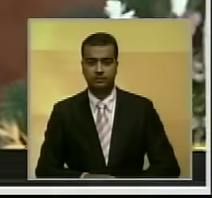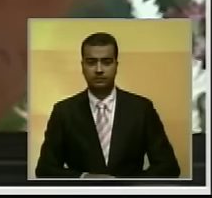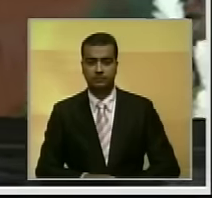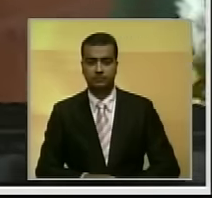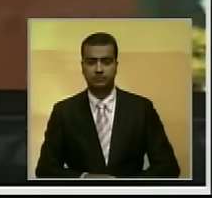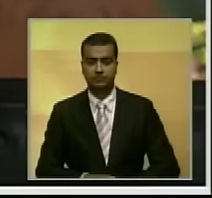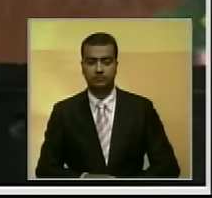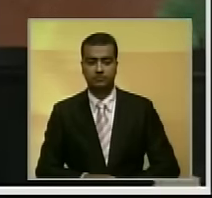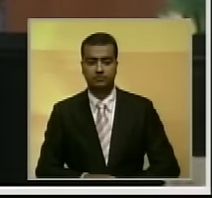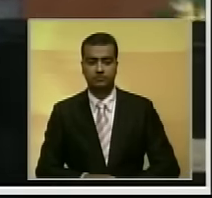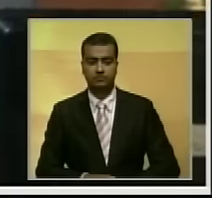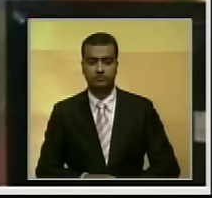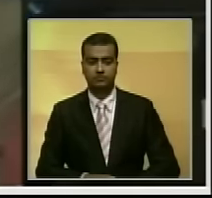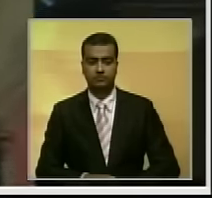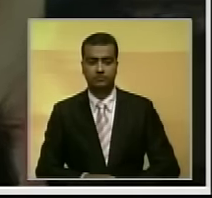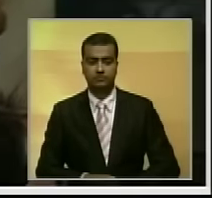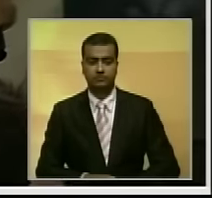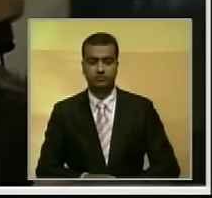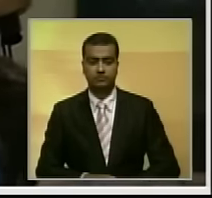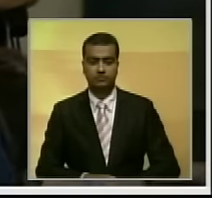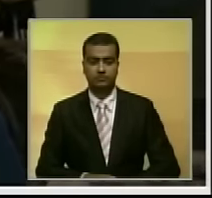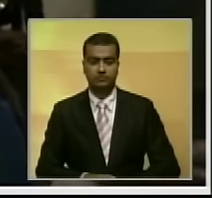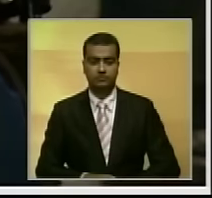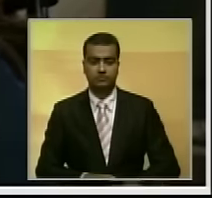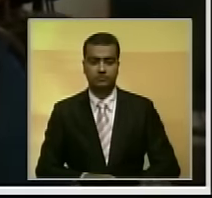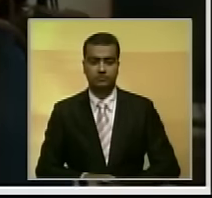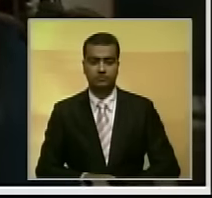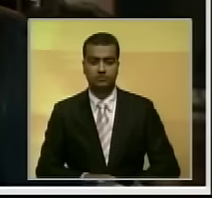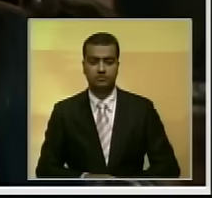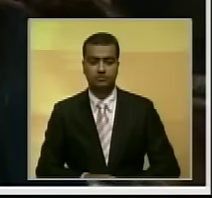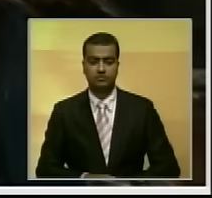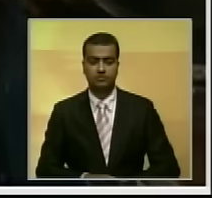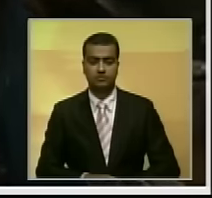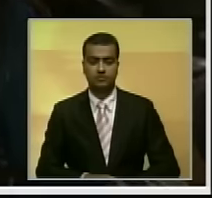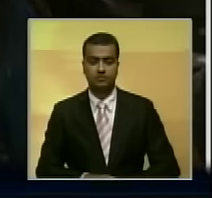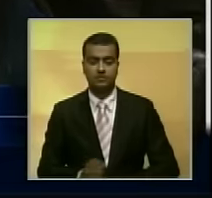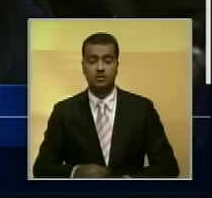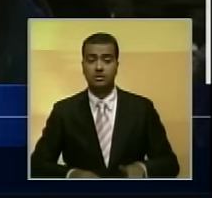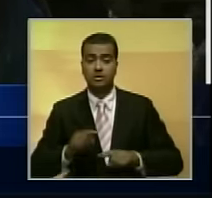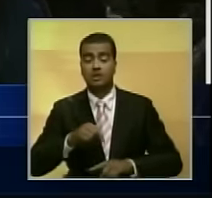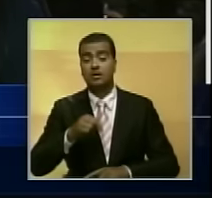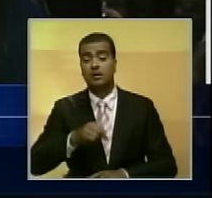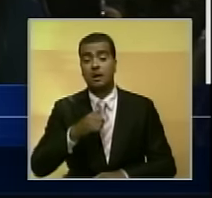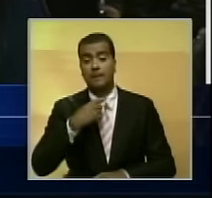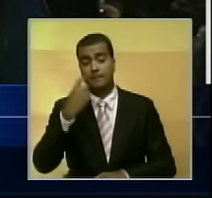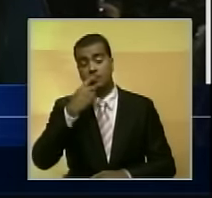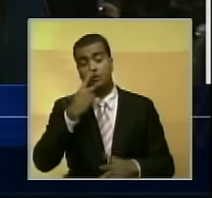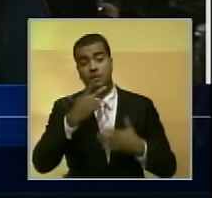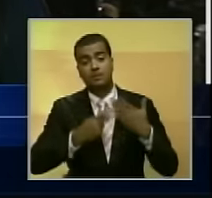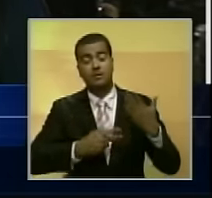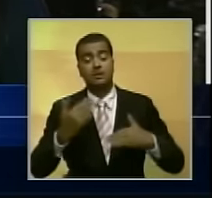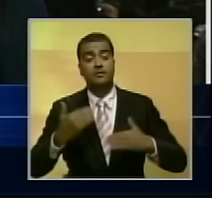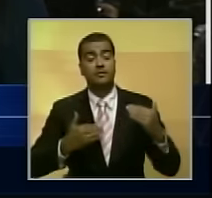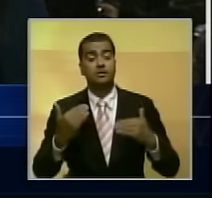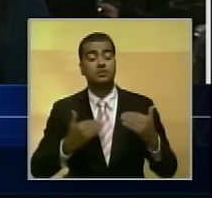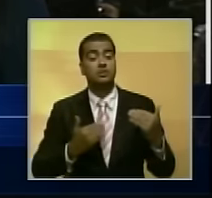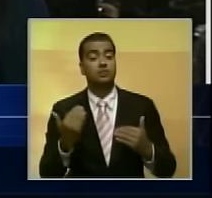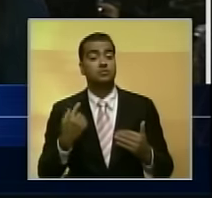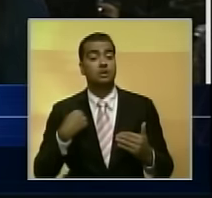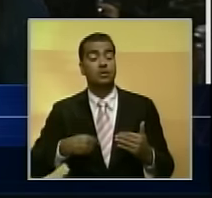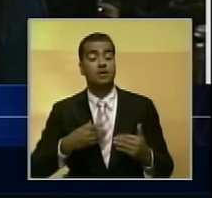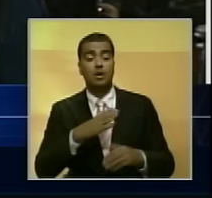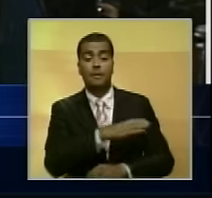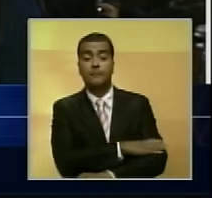Gracias, canciller. Buenas tardes para todos. Saludado acá en Venezuela, el presunto plan desestabilizador que tenía